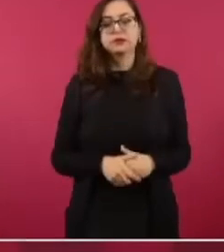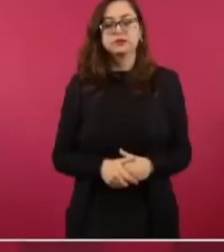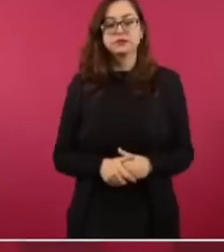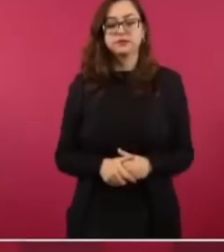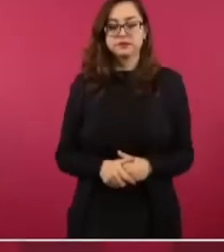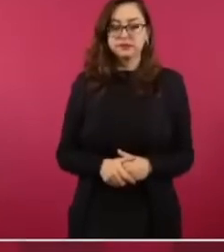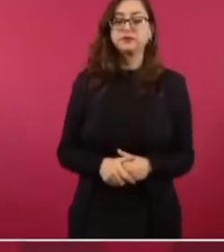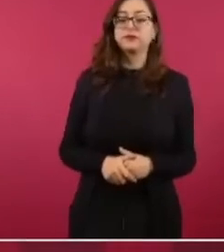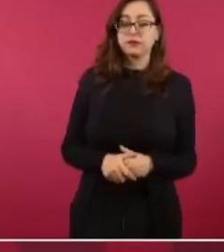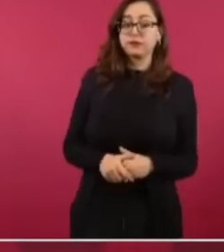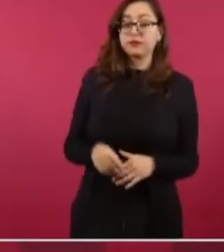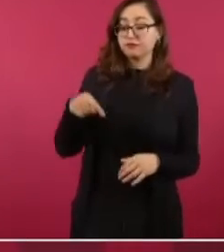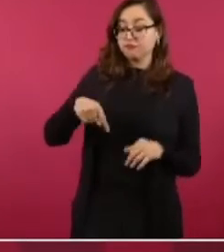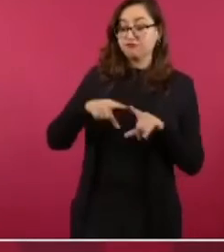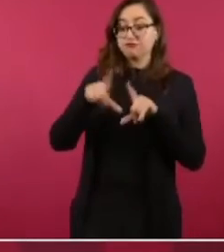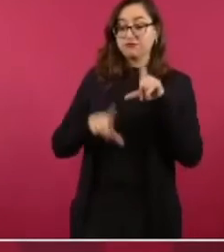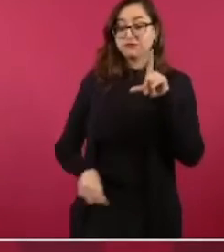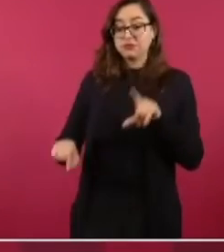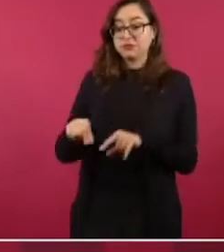los que hay en el país,